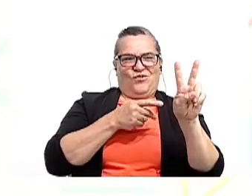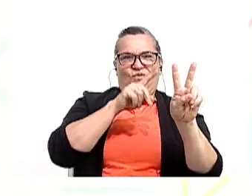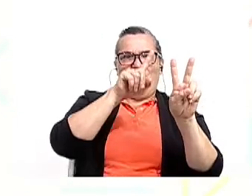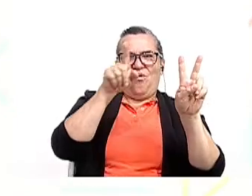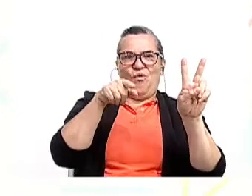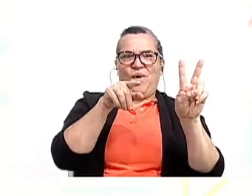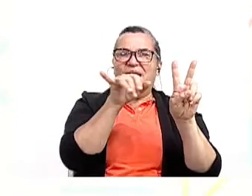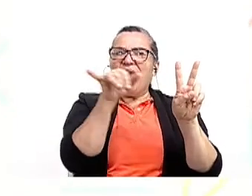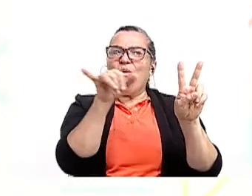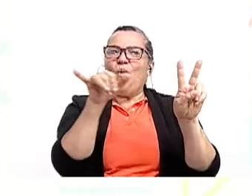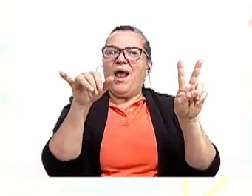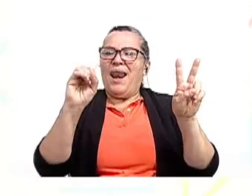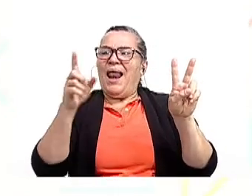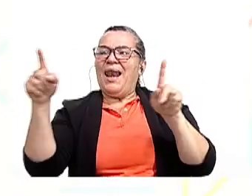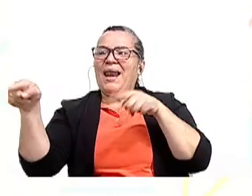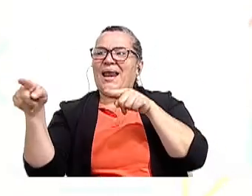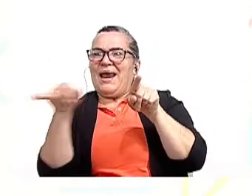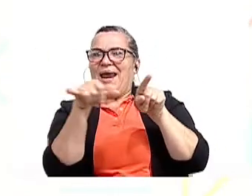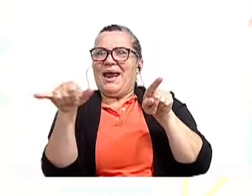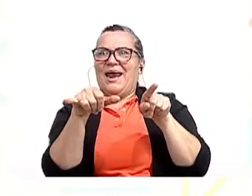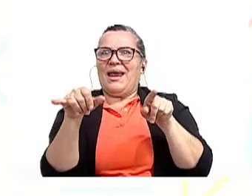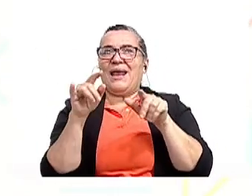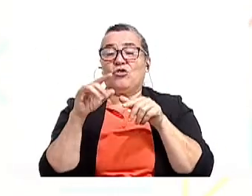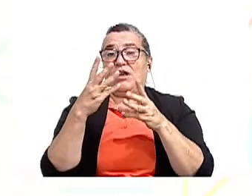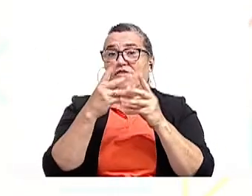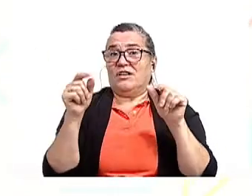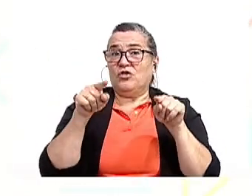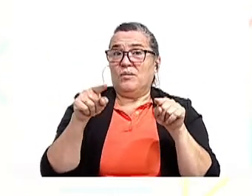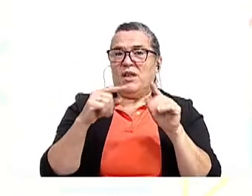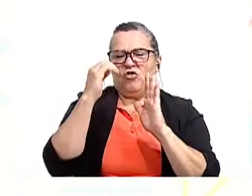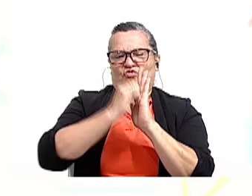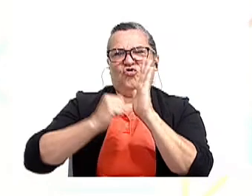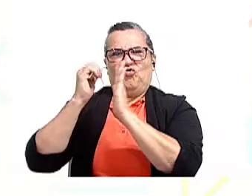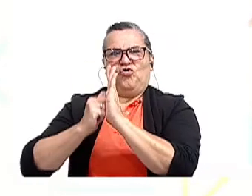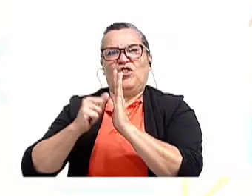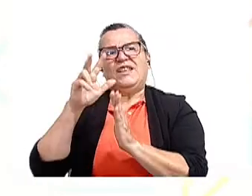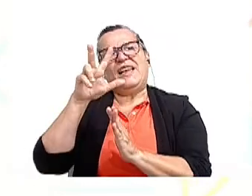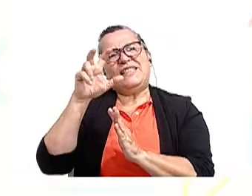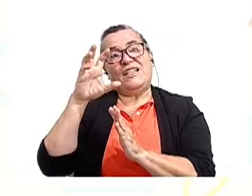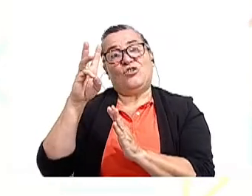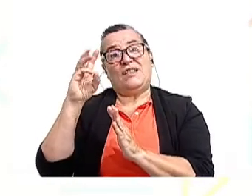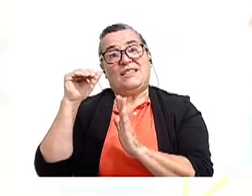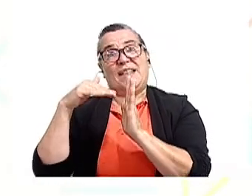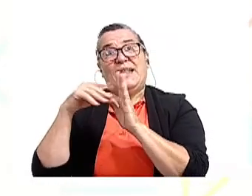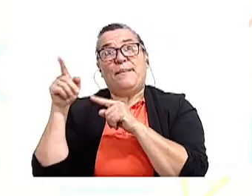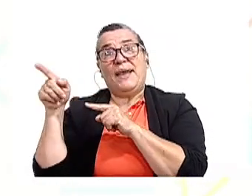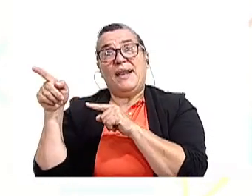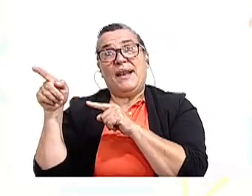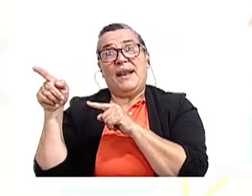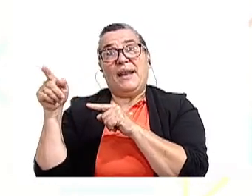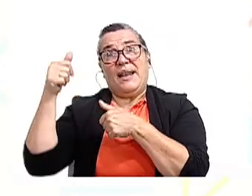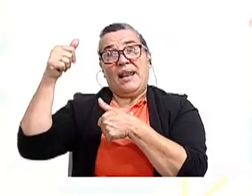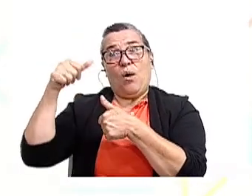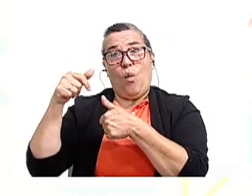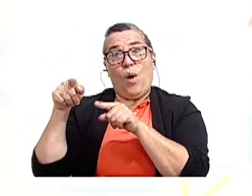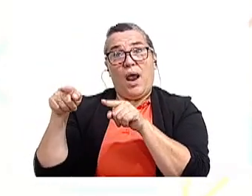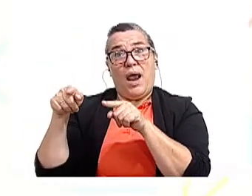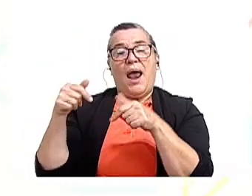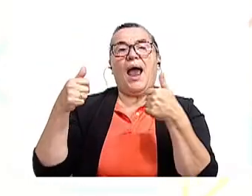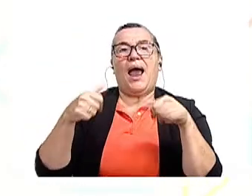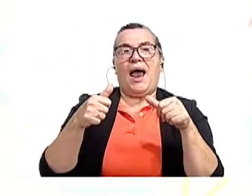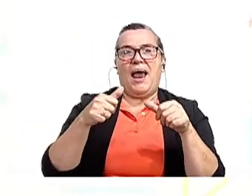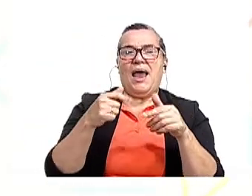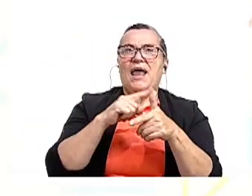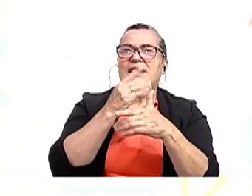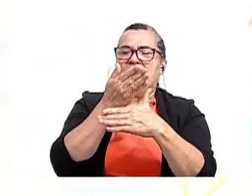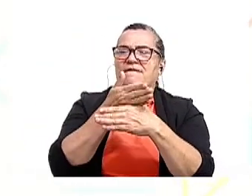criterio. Resolviendo esta ecuación, vamos a restar en ambos lados 360,000. ¿De acuerdo? Y luego lo vamos a